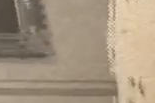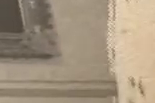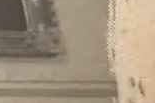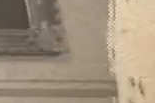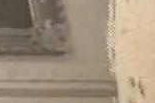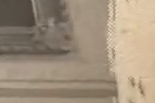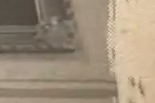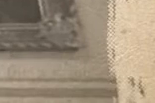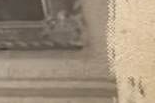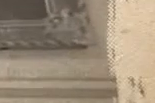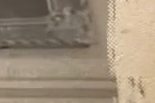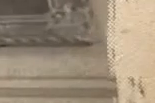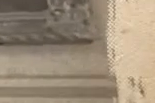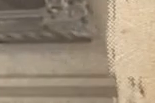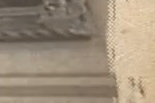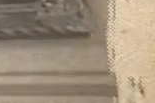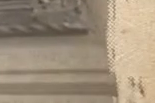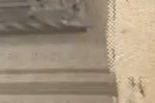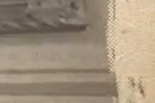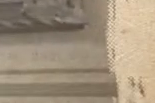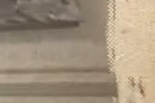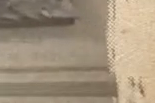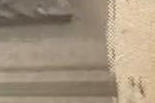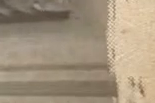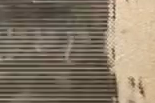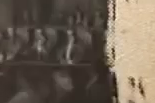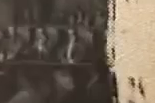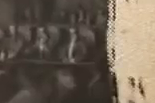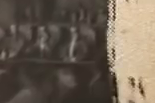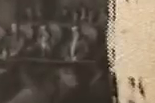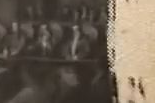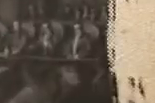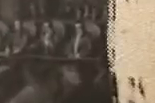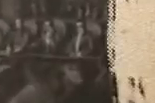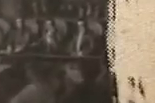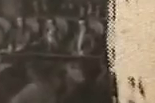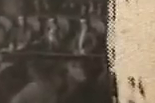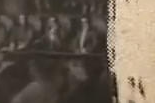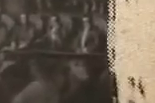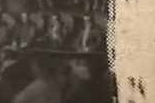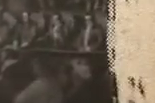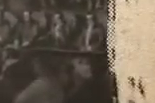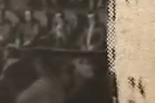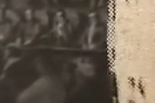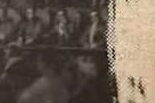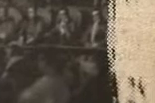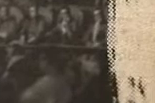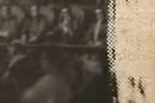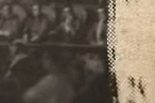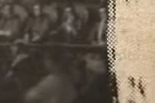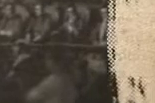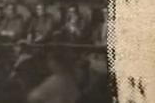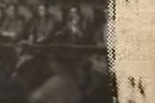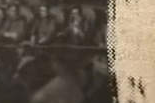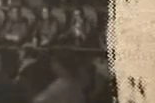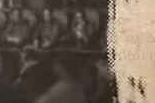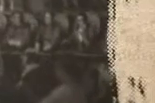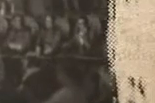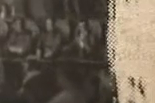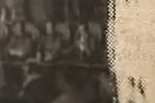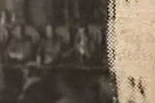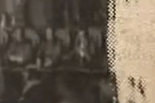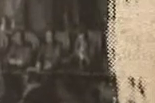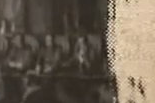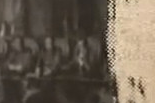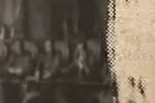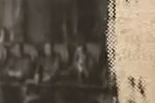republicana. El primer Congreso Constituyente fue convocado por el general José de San Martín. Esta sesión se desarrolló en la capilla de la